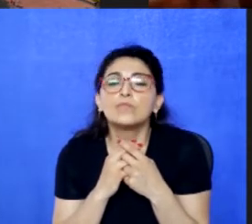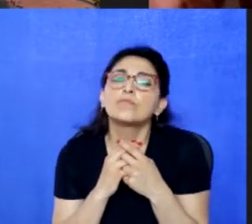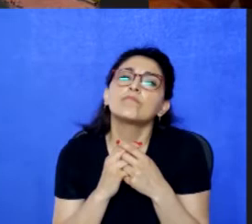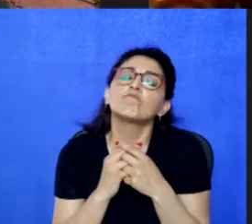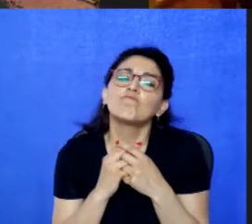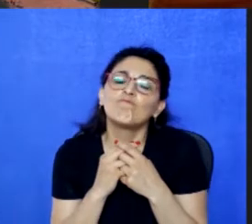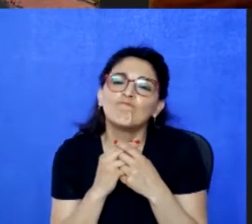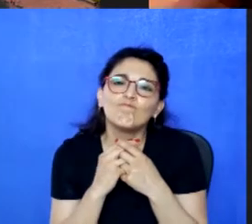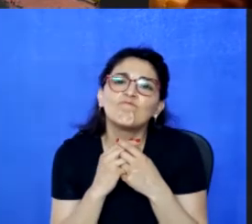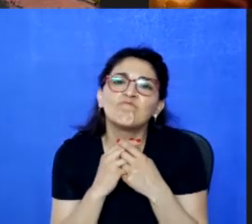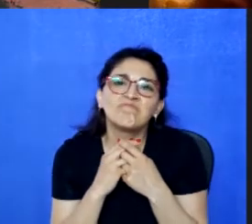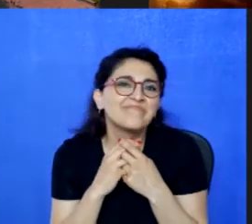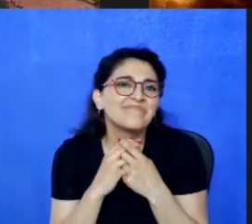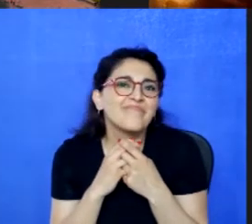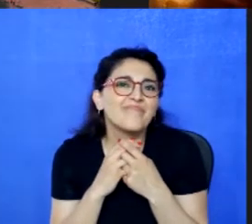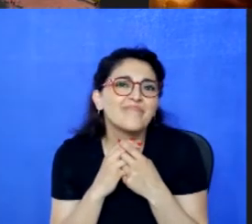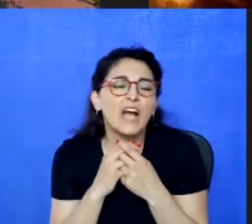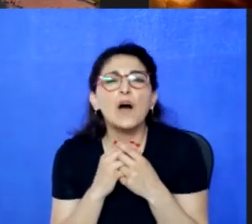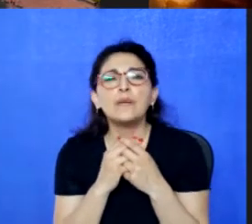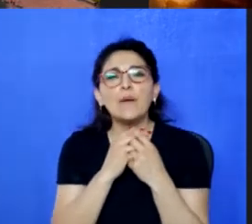mismo momento, no se come más.